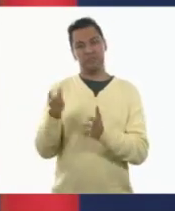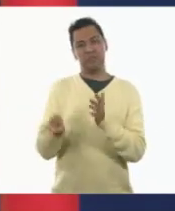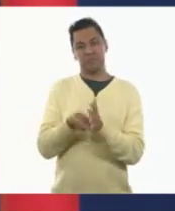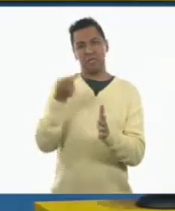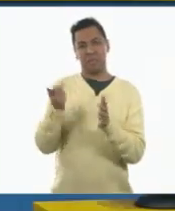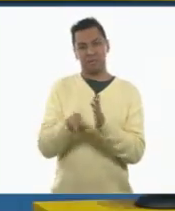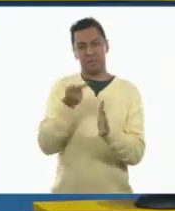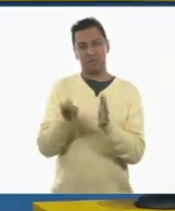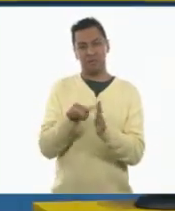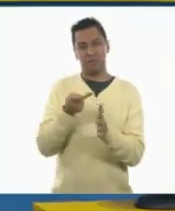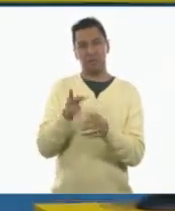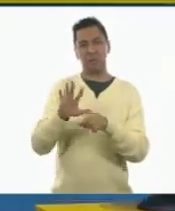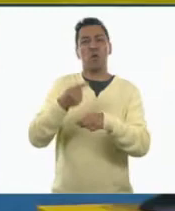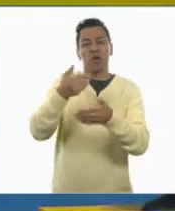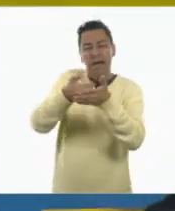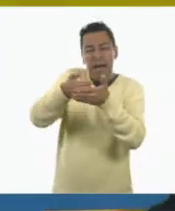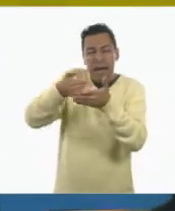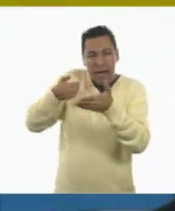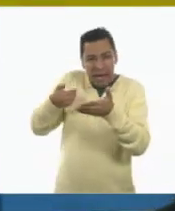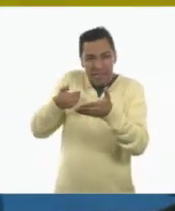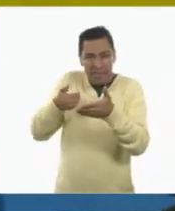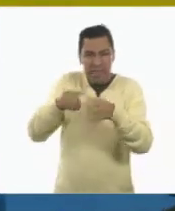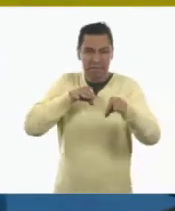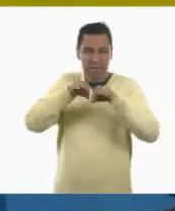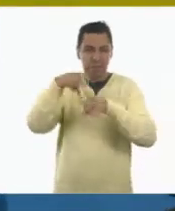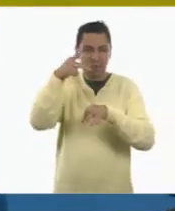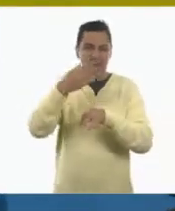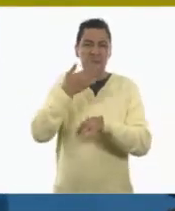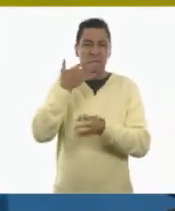de cuentas, creo que entendimos muy bien lo que es los